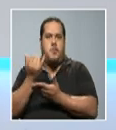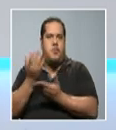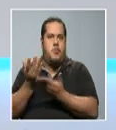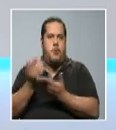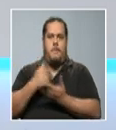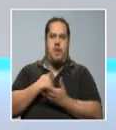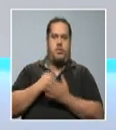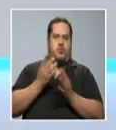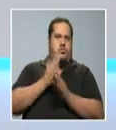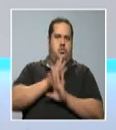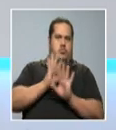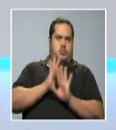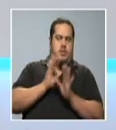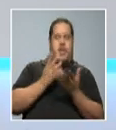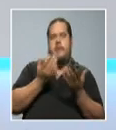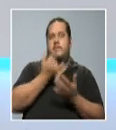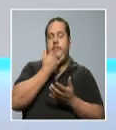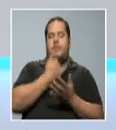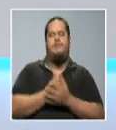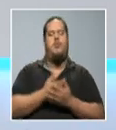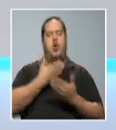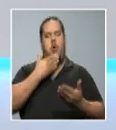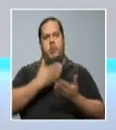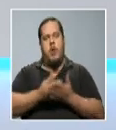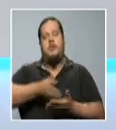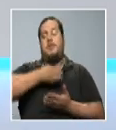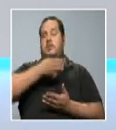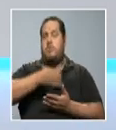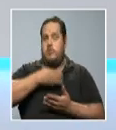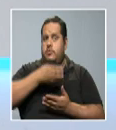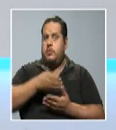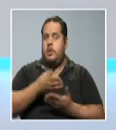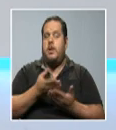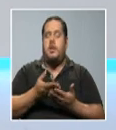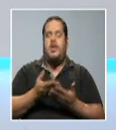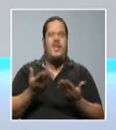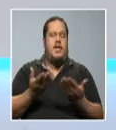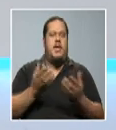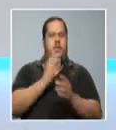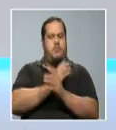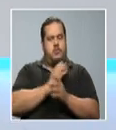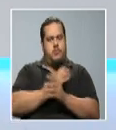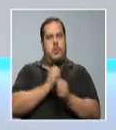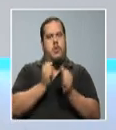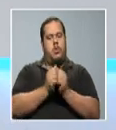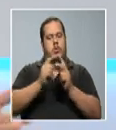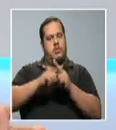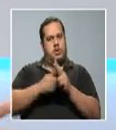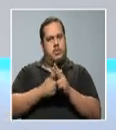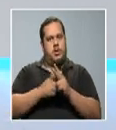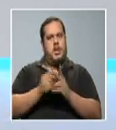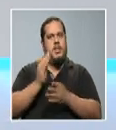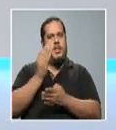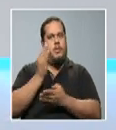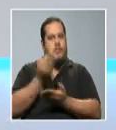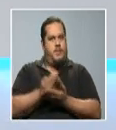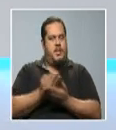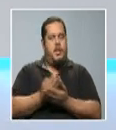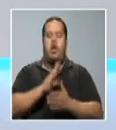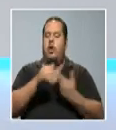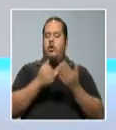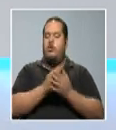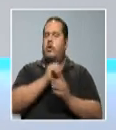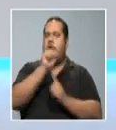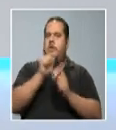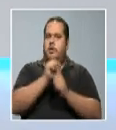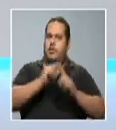pues se recomienda tener mucho cuidado con los instrumentos en los que nos estamos financiando. Todos los casos son diferentes, no podríamos decir que hay